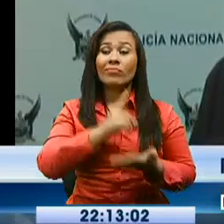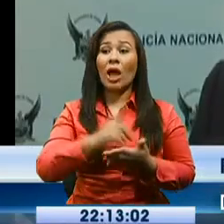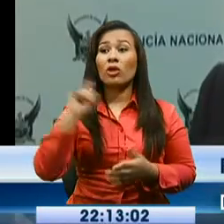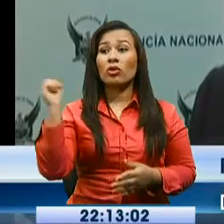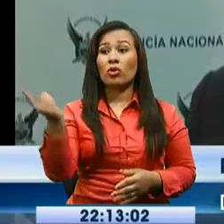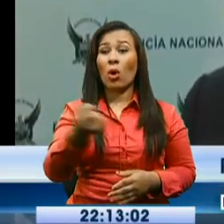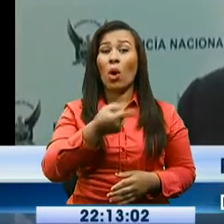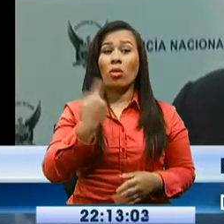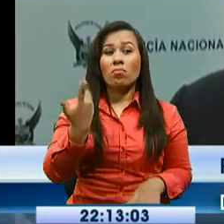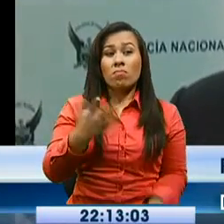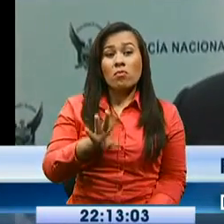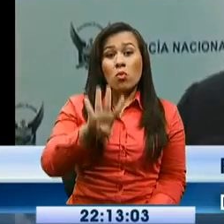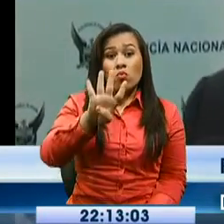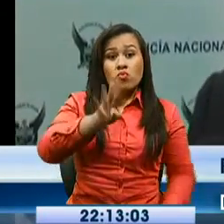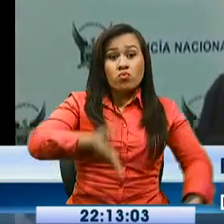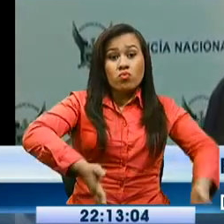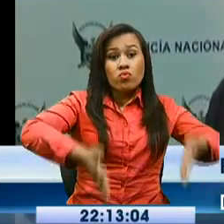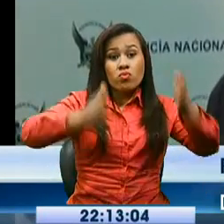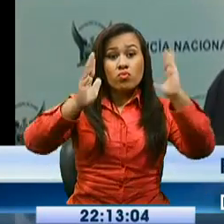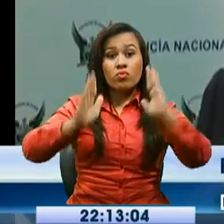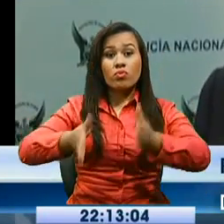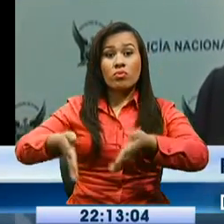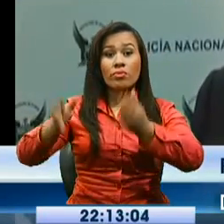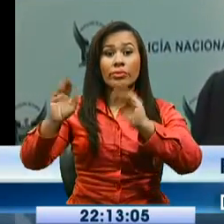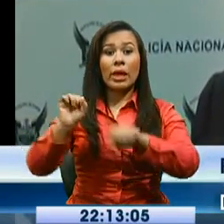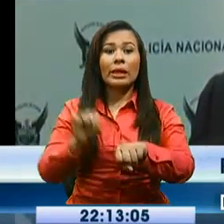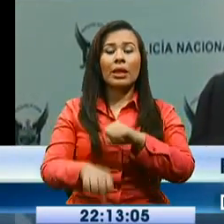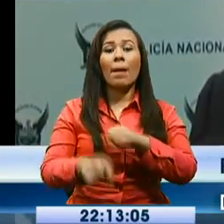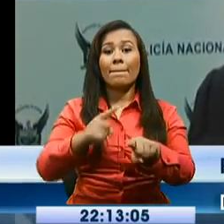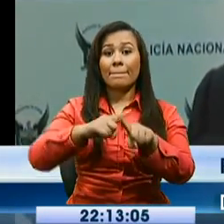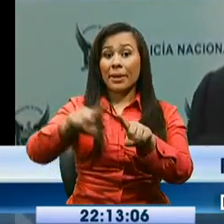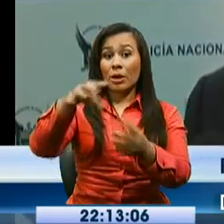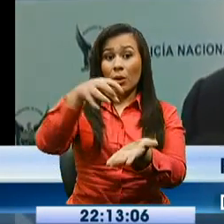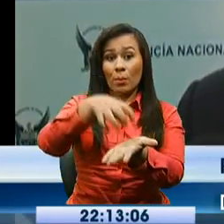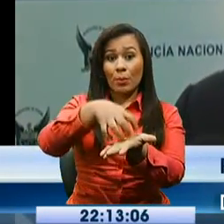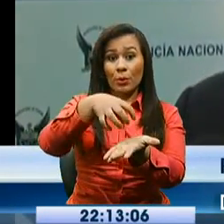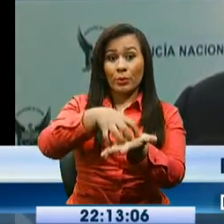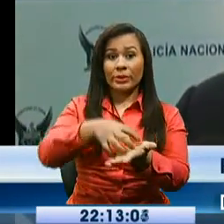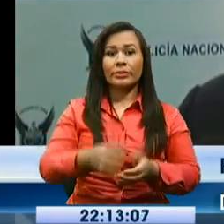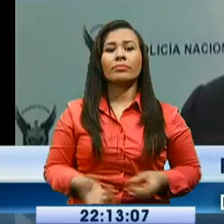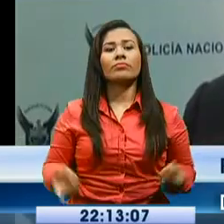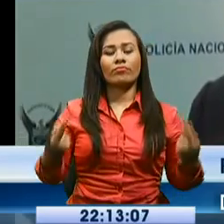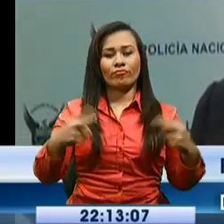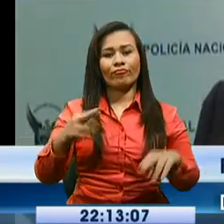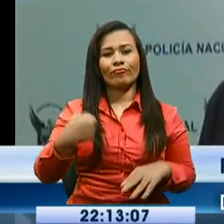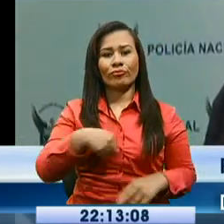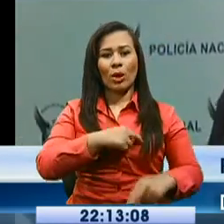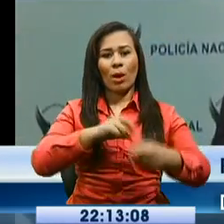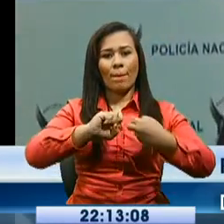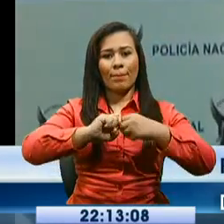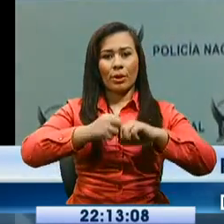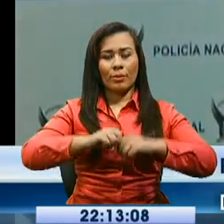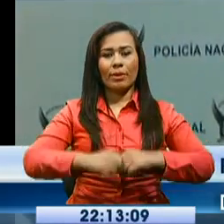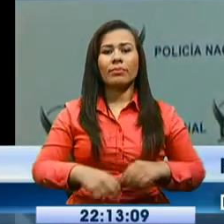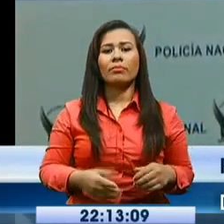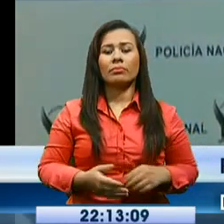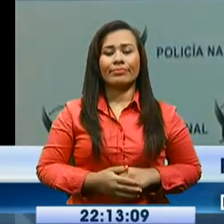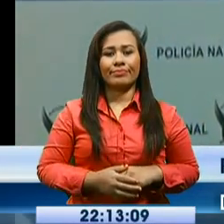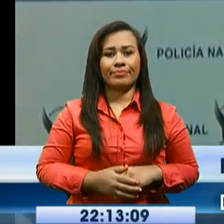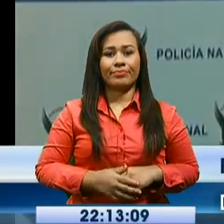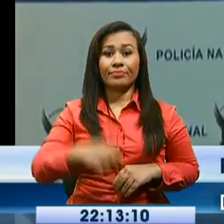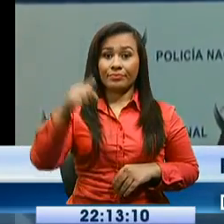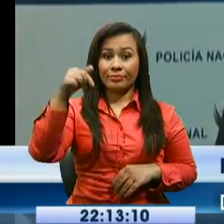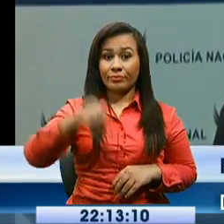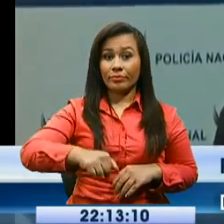totalmente cuatro edificaciones, pero a nivel provincial, obviamente tuvimos afectaciones, tanto alquiladas